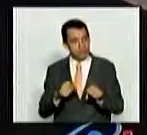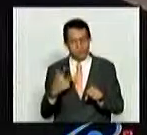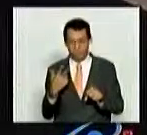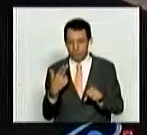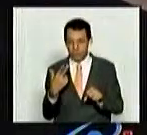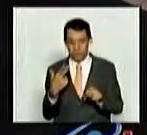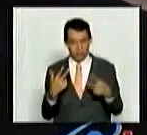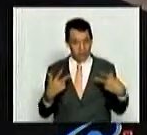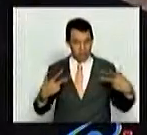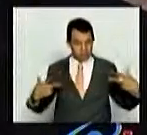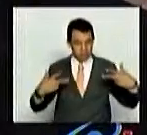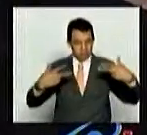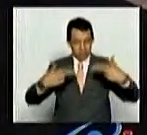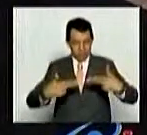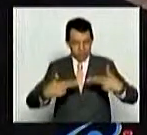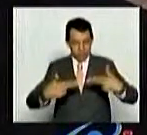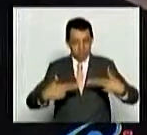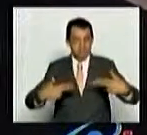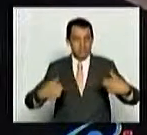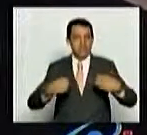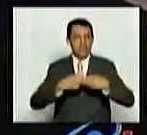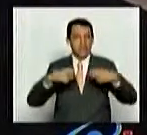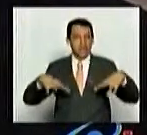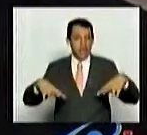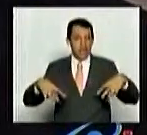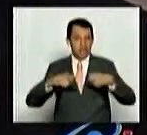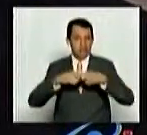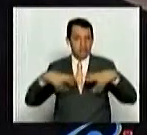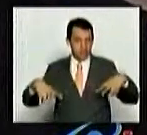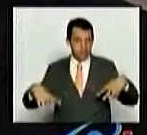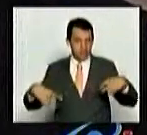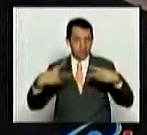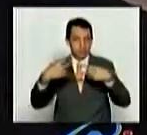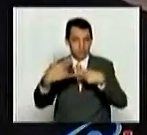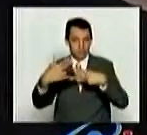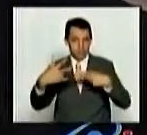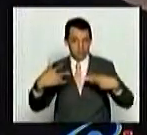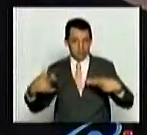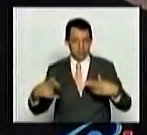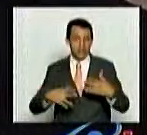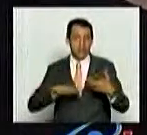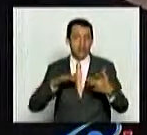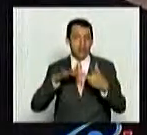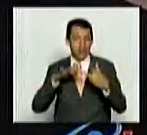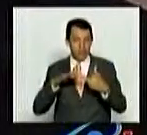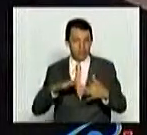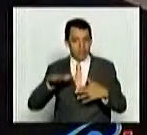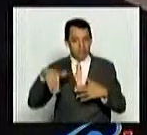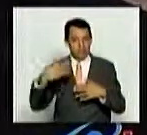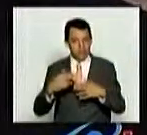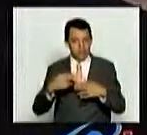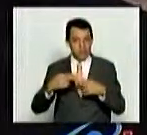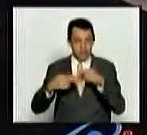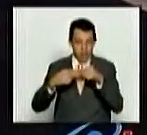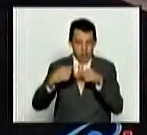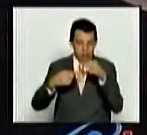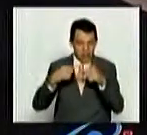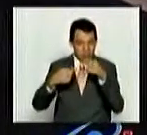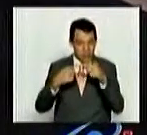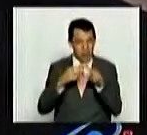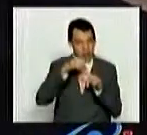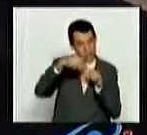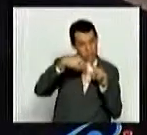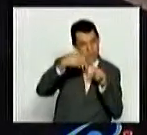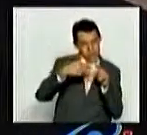se agarren ahí para poder generar la transmisión de corriente. En otras ocasiones lo que hacemos es envolver algodón, y lo que hacemos